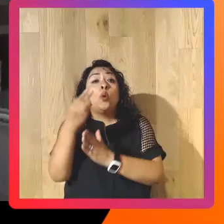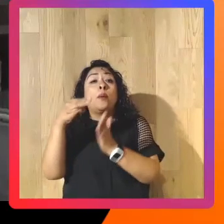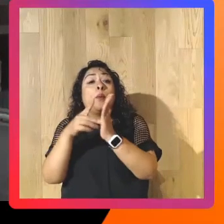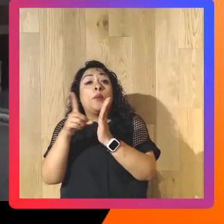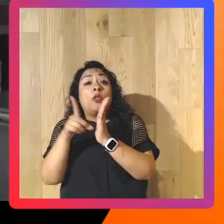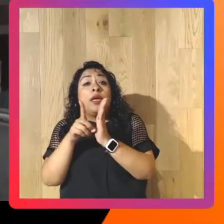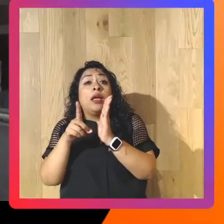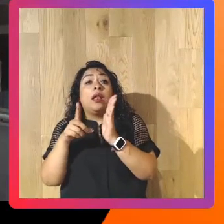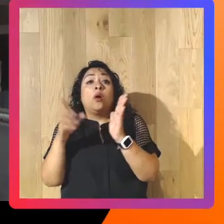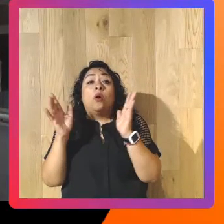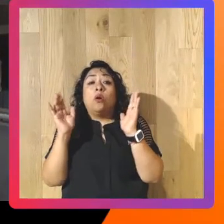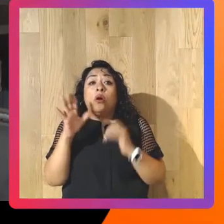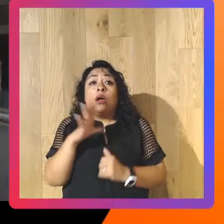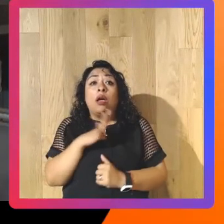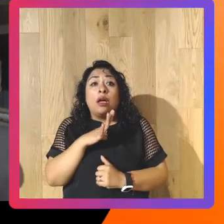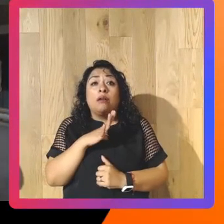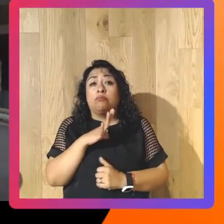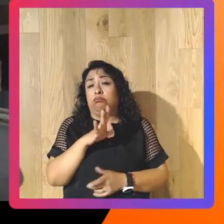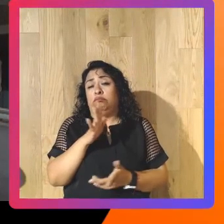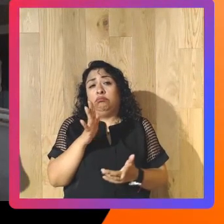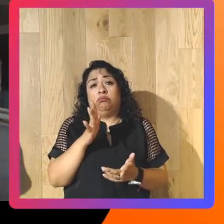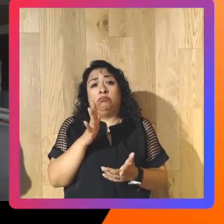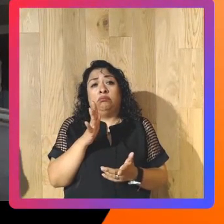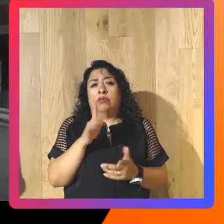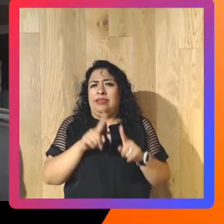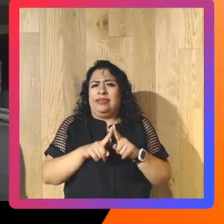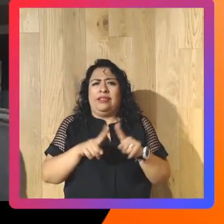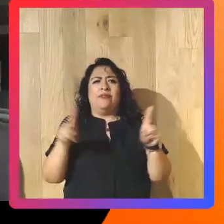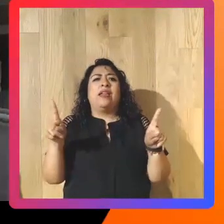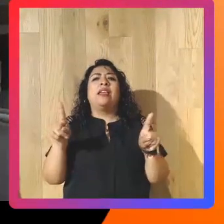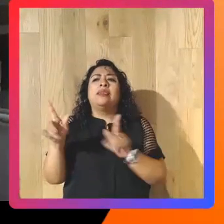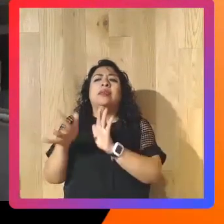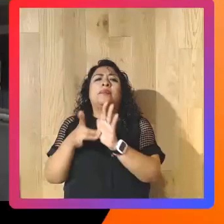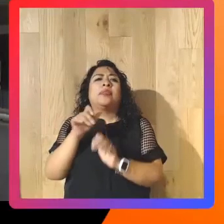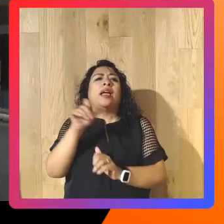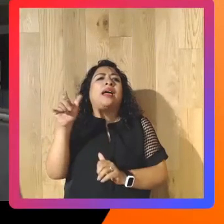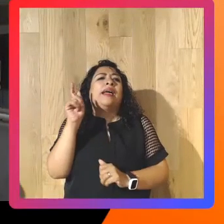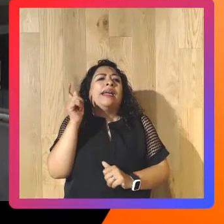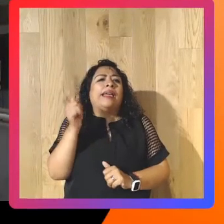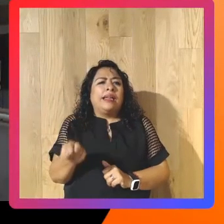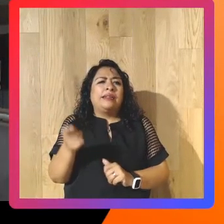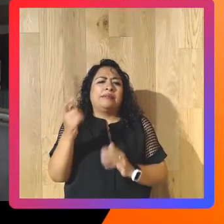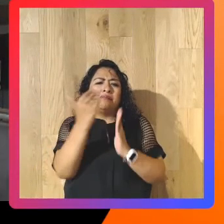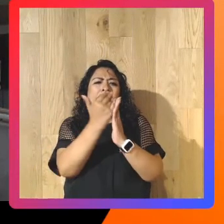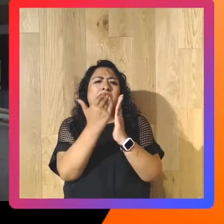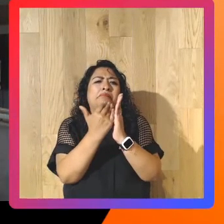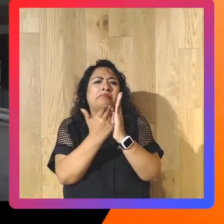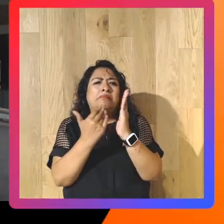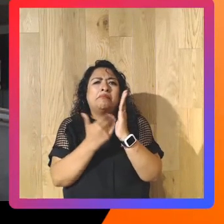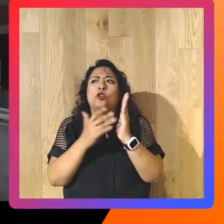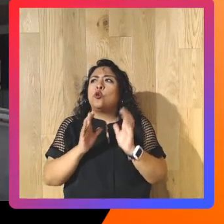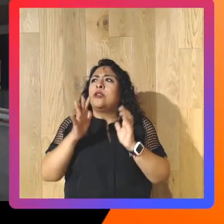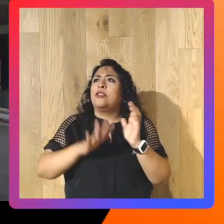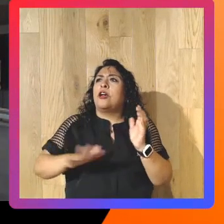Con un nuevo modelo totalmente distinto que está basado en los criterios